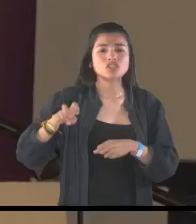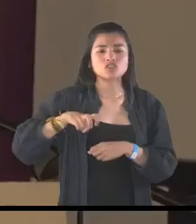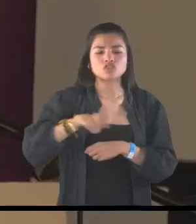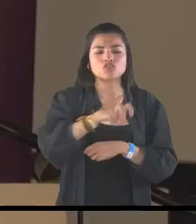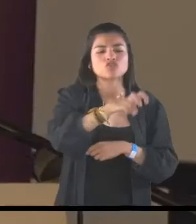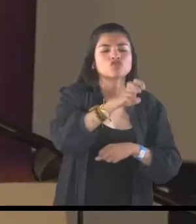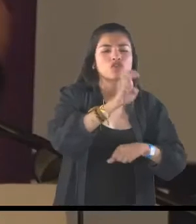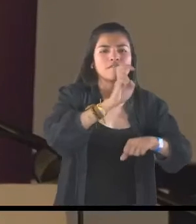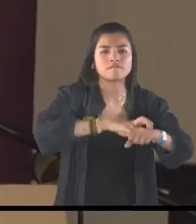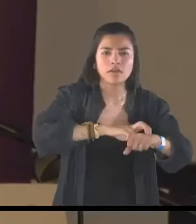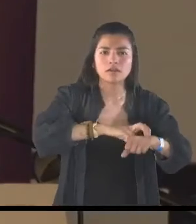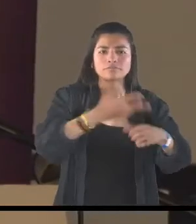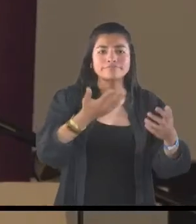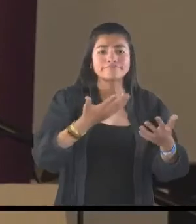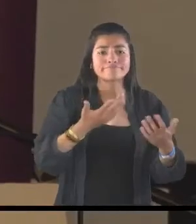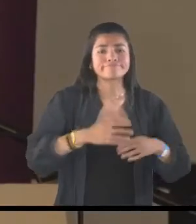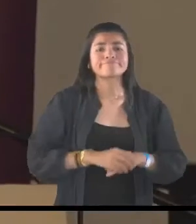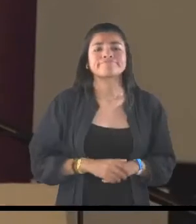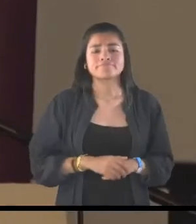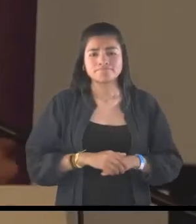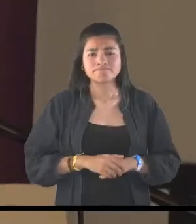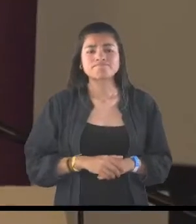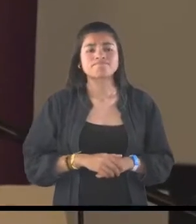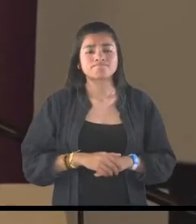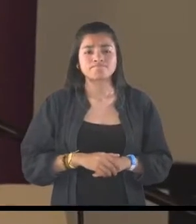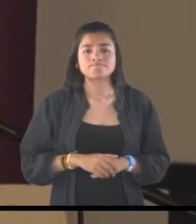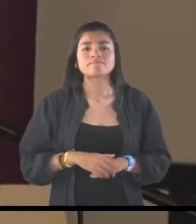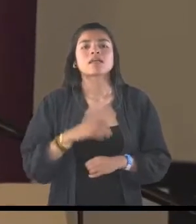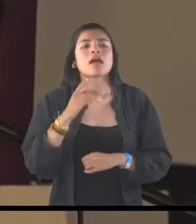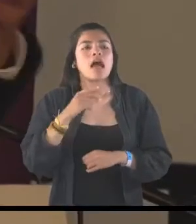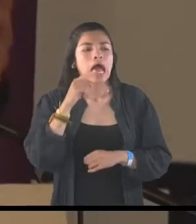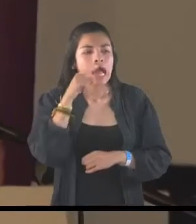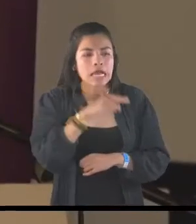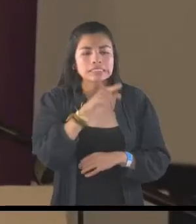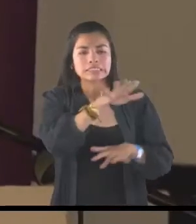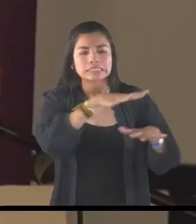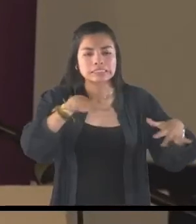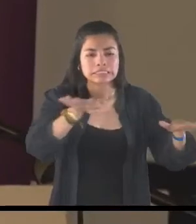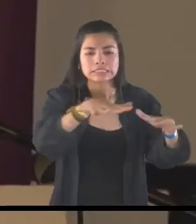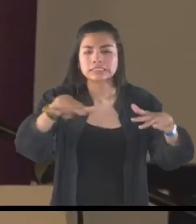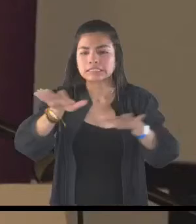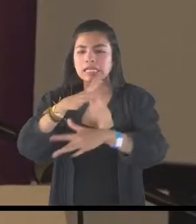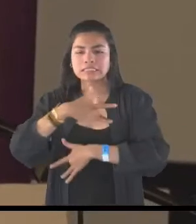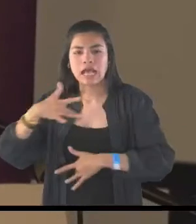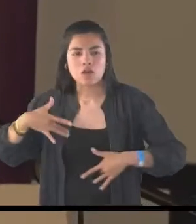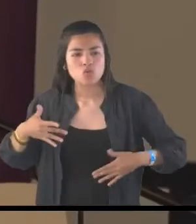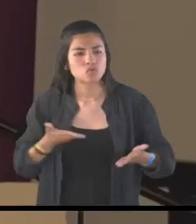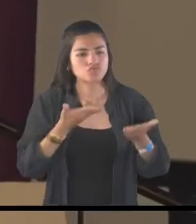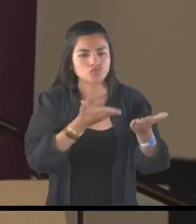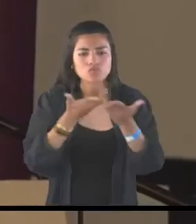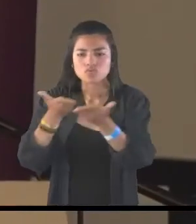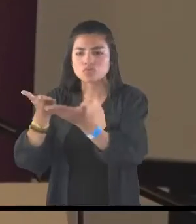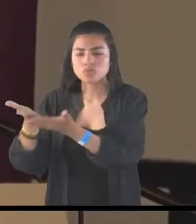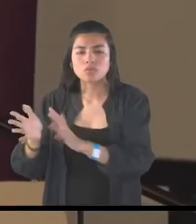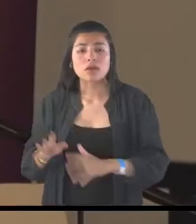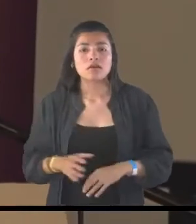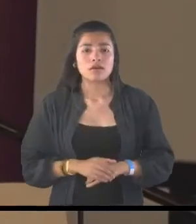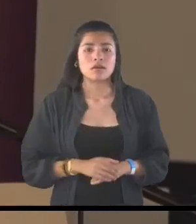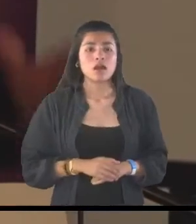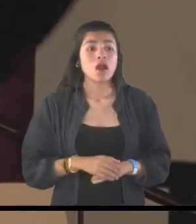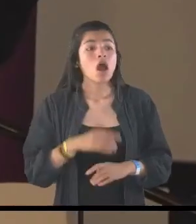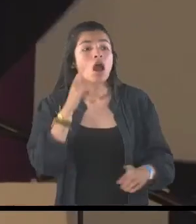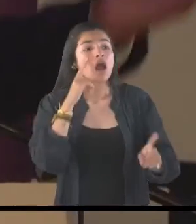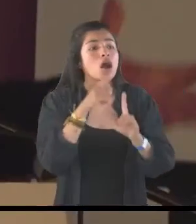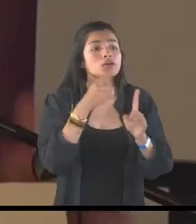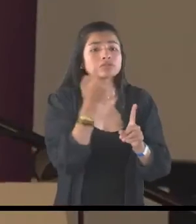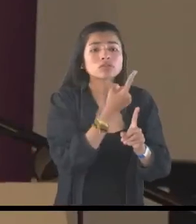un proyecto de salud viable, justo, equitativo, que no solamente le preste salud a la gente que vive en las